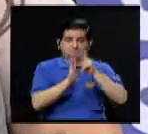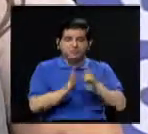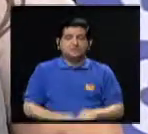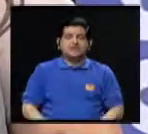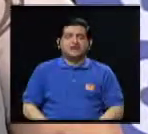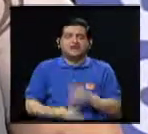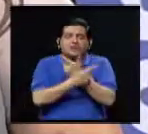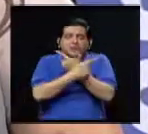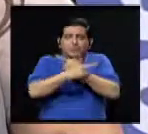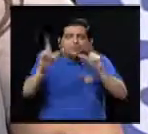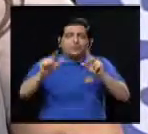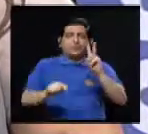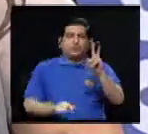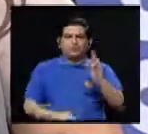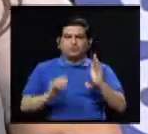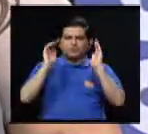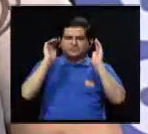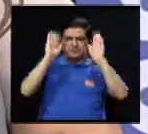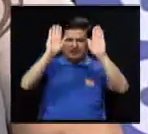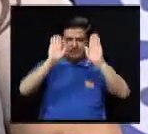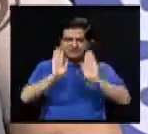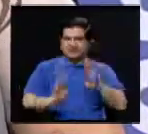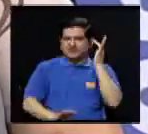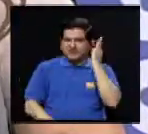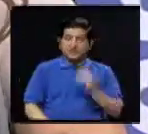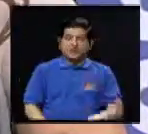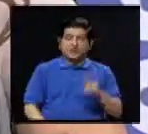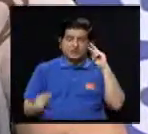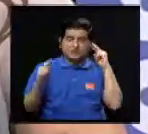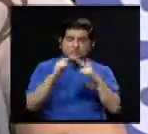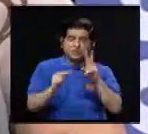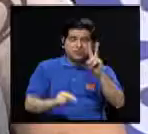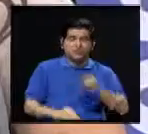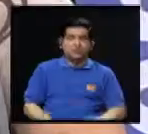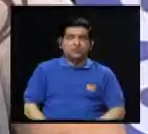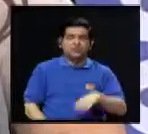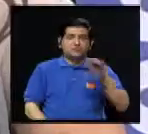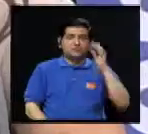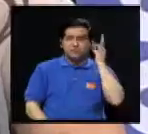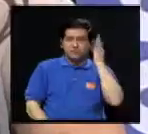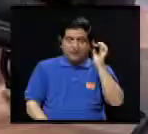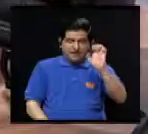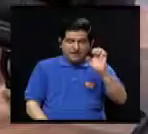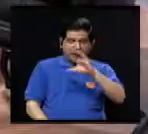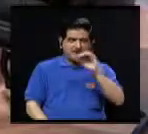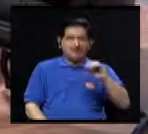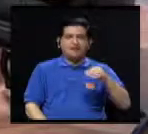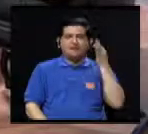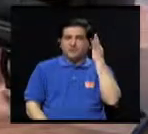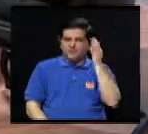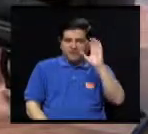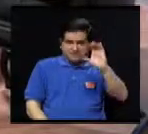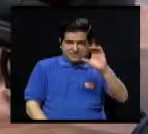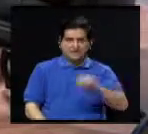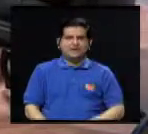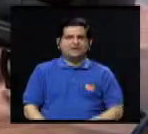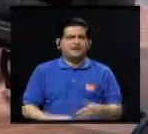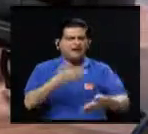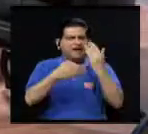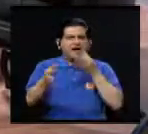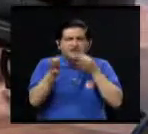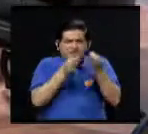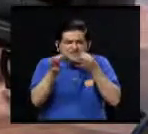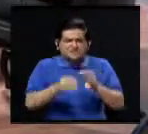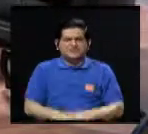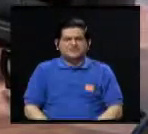Volar y de estas dos grandes mujeres, bueno, por lo menos conocimos a dos, a Esperanza y a Claudia. Ana Lucía, yo te comentaba hace unos